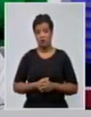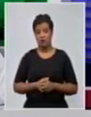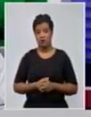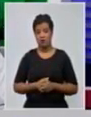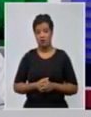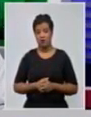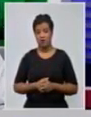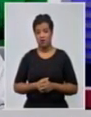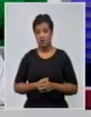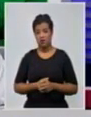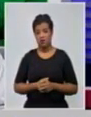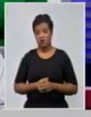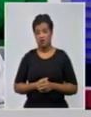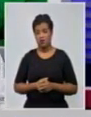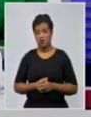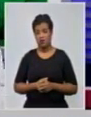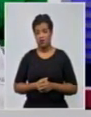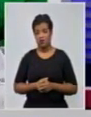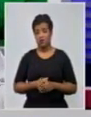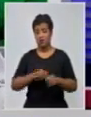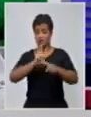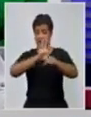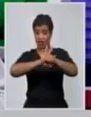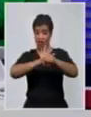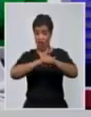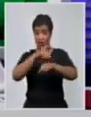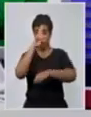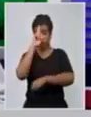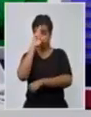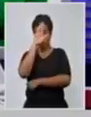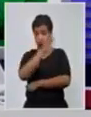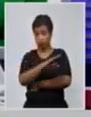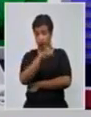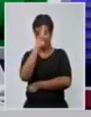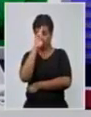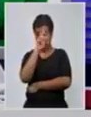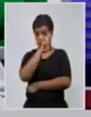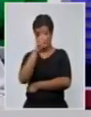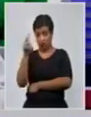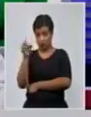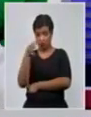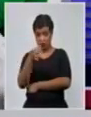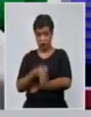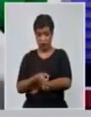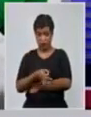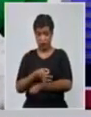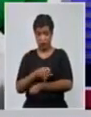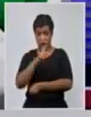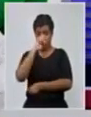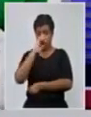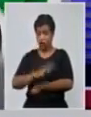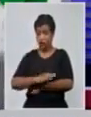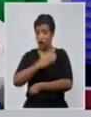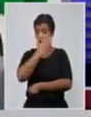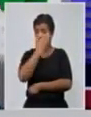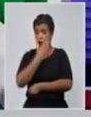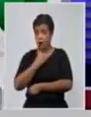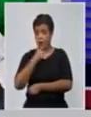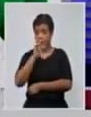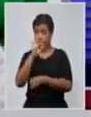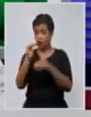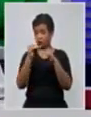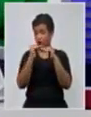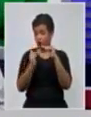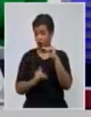activos, una cifra también alta, o sea, estamos hablando de niños y jóvenes de 18 y